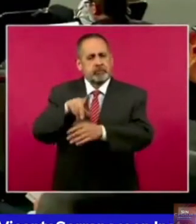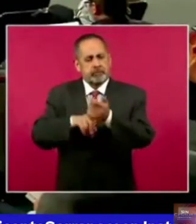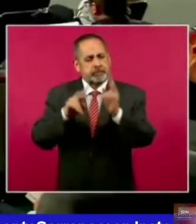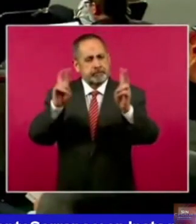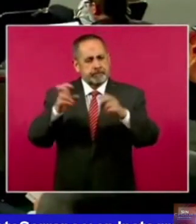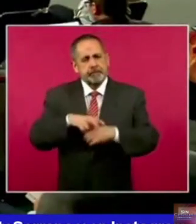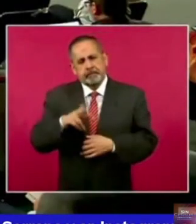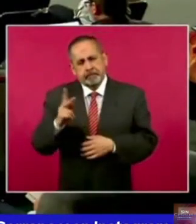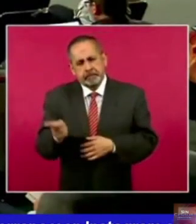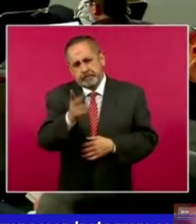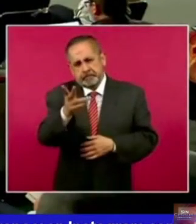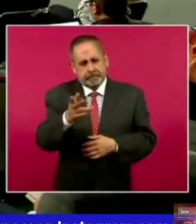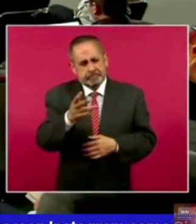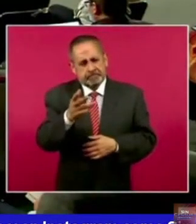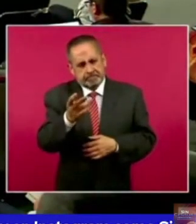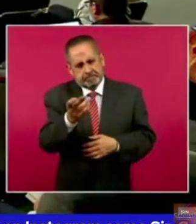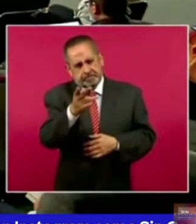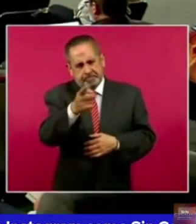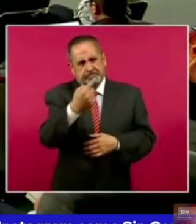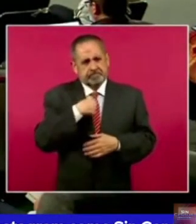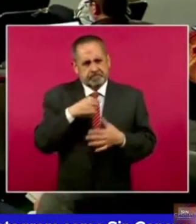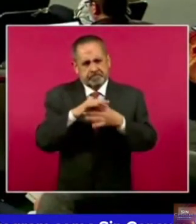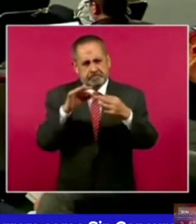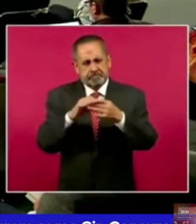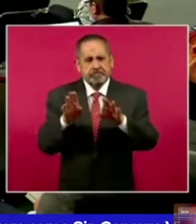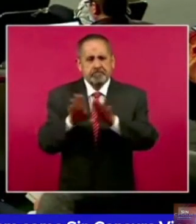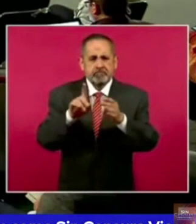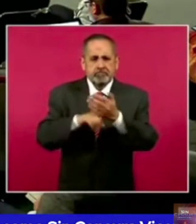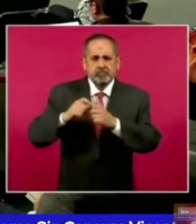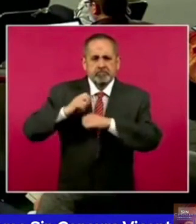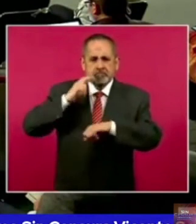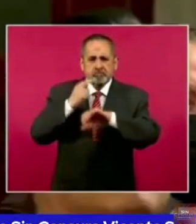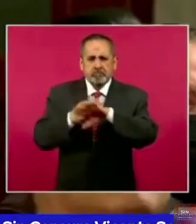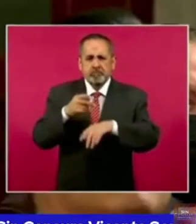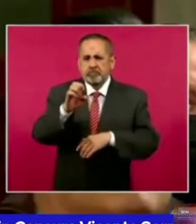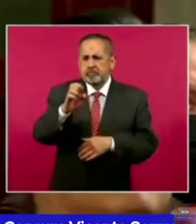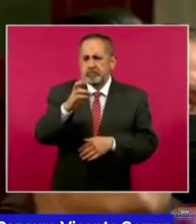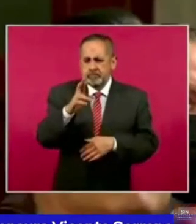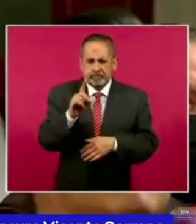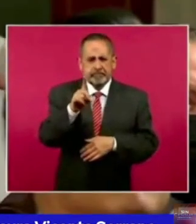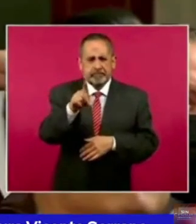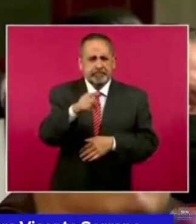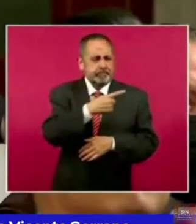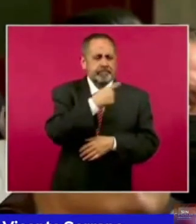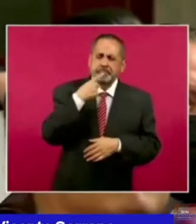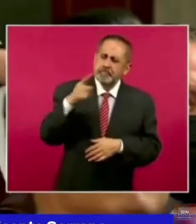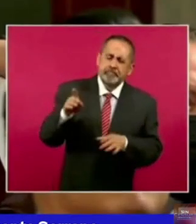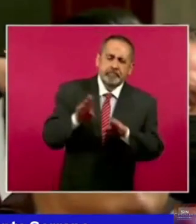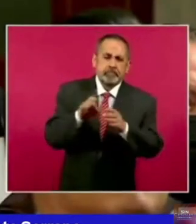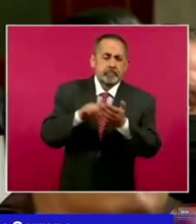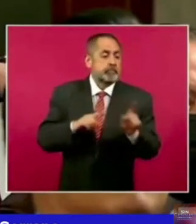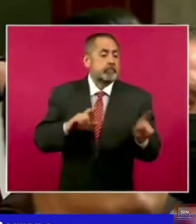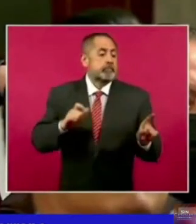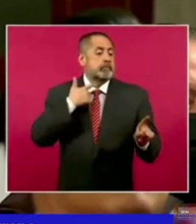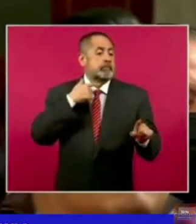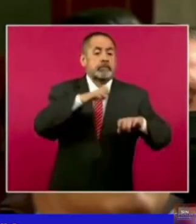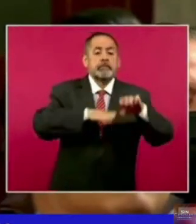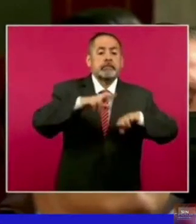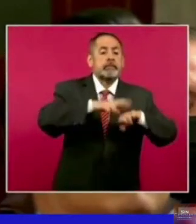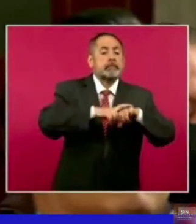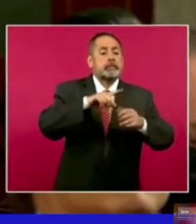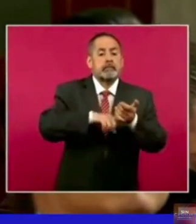Yo le preguntaría si pudiera permitir al canciller responder estas acusaciones directas de la ex